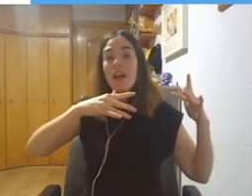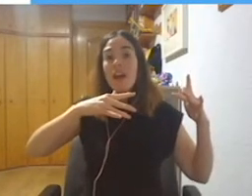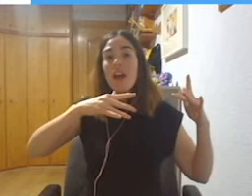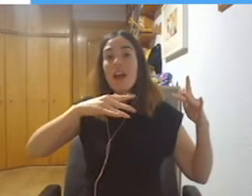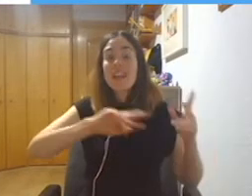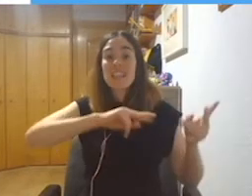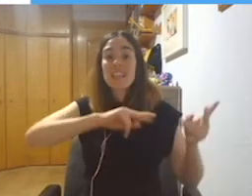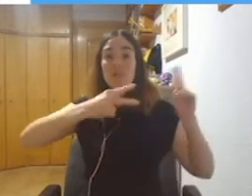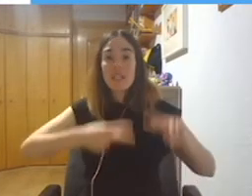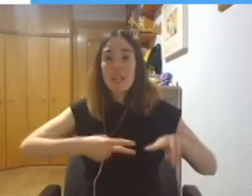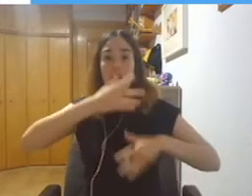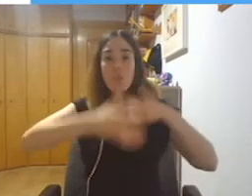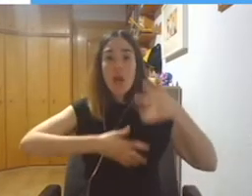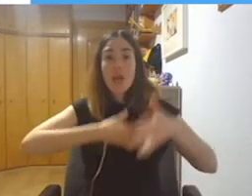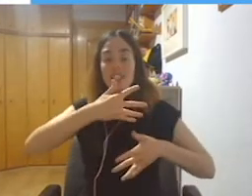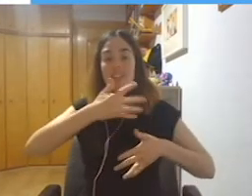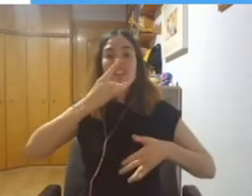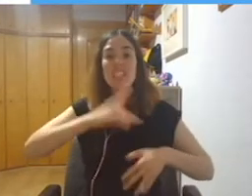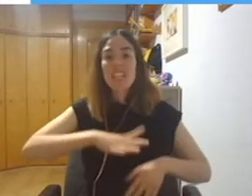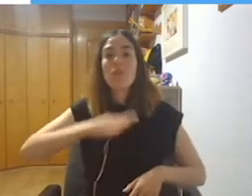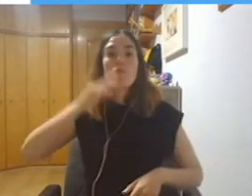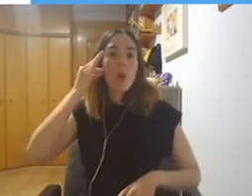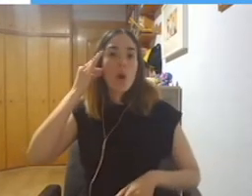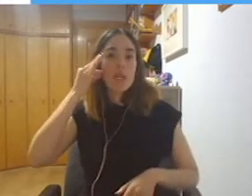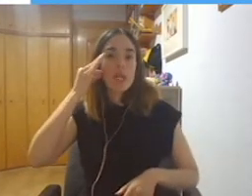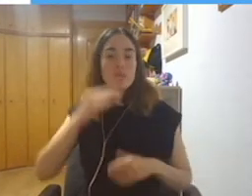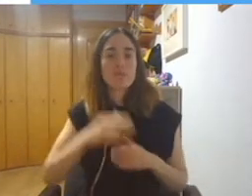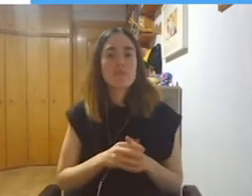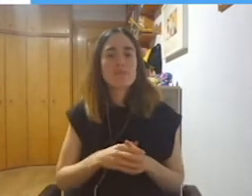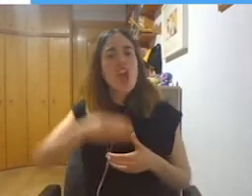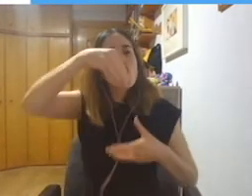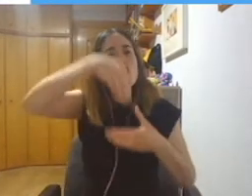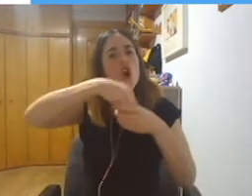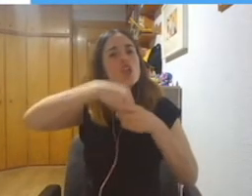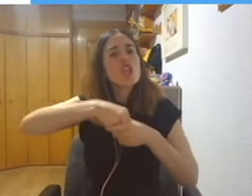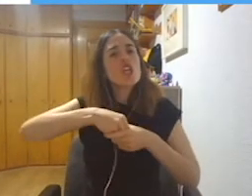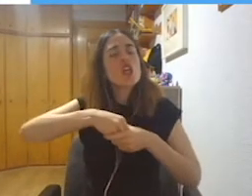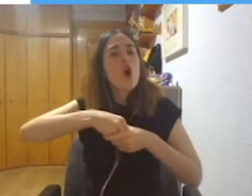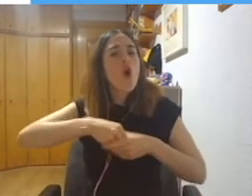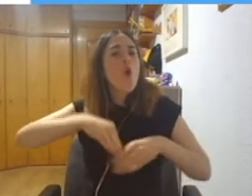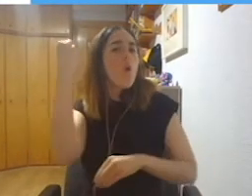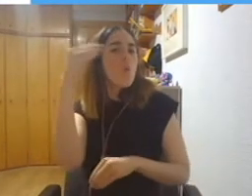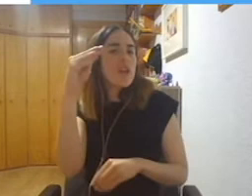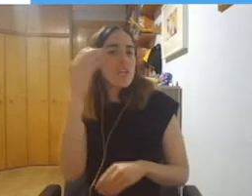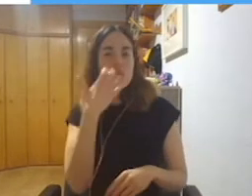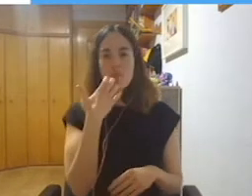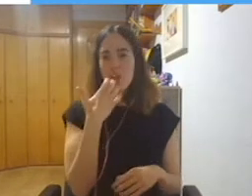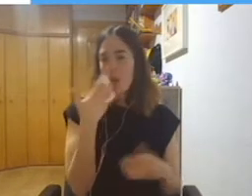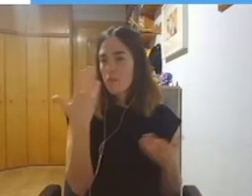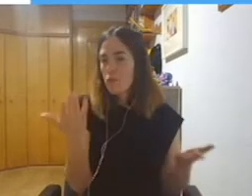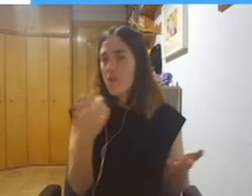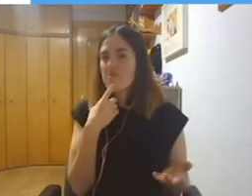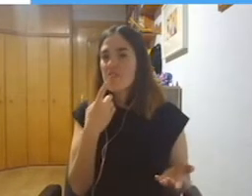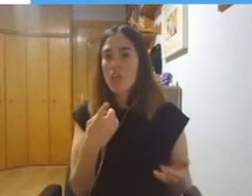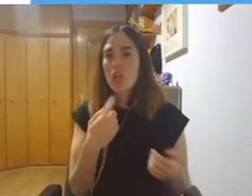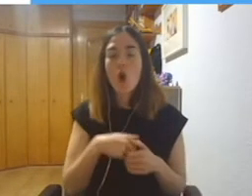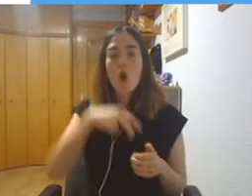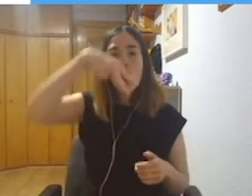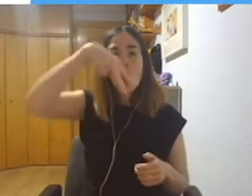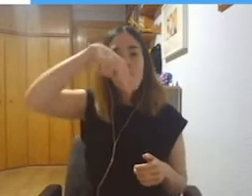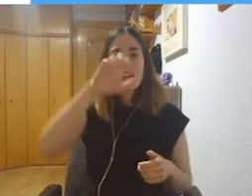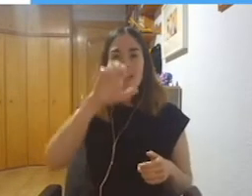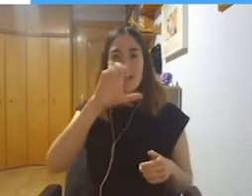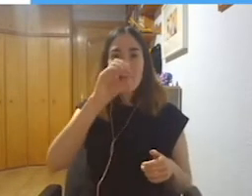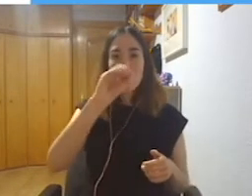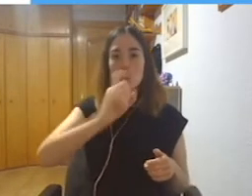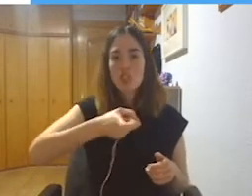están interpretadas a lengua de signos por mujeres. Y en contenidos más juveniles, por ejemplo, si yo digo